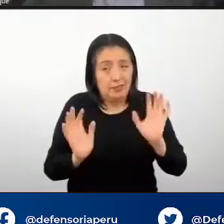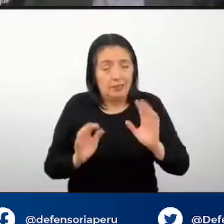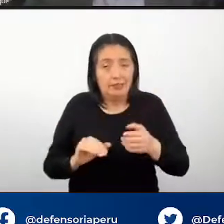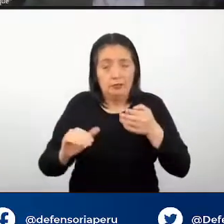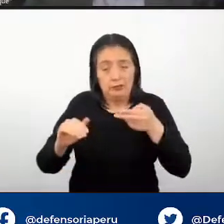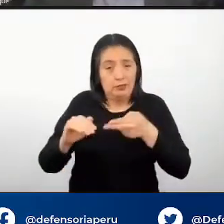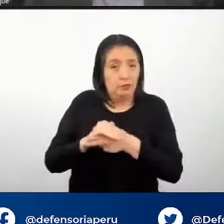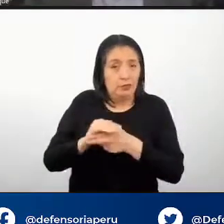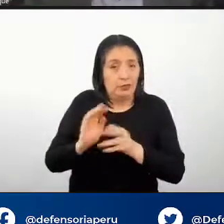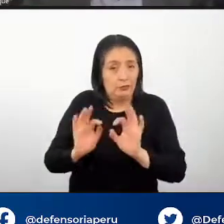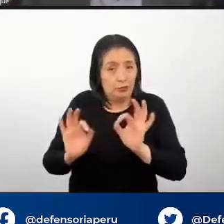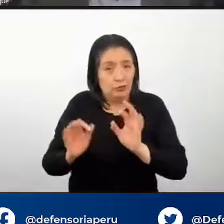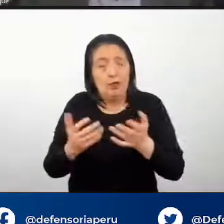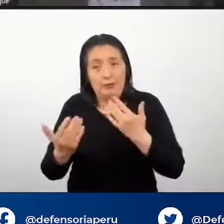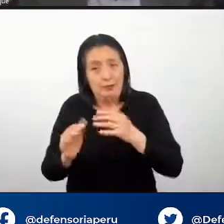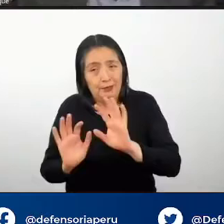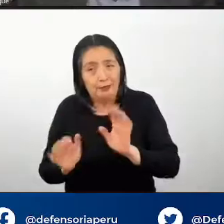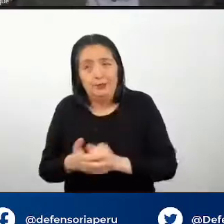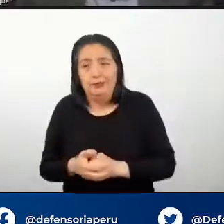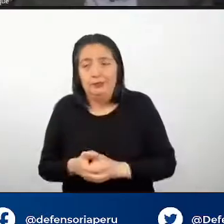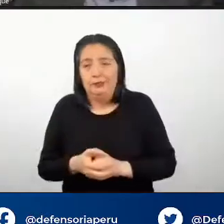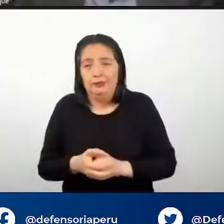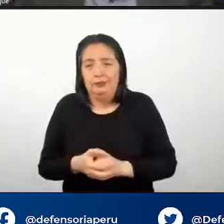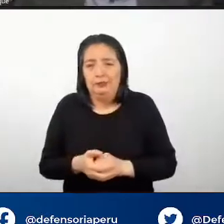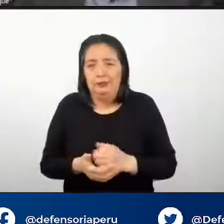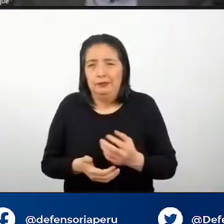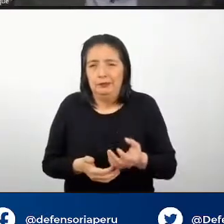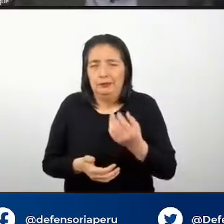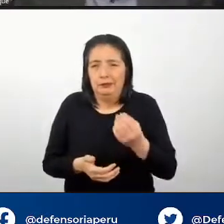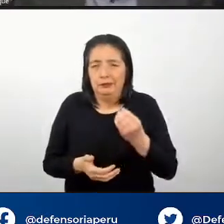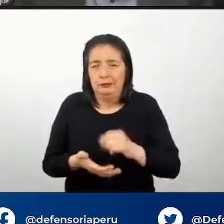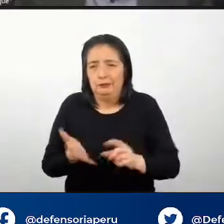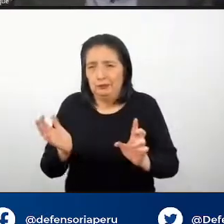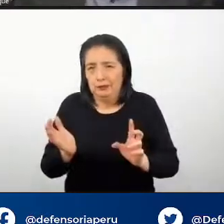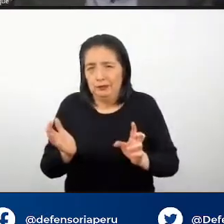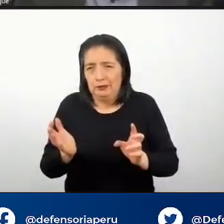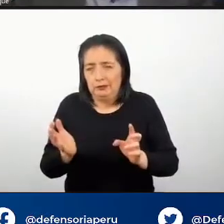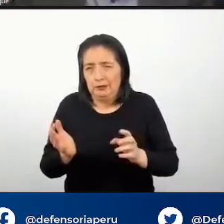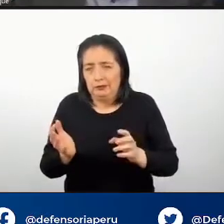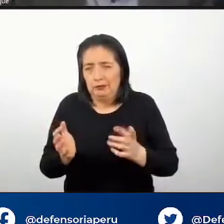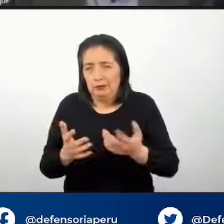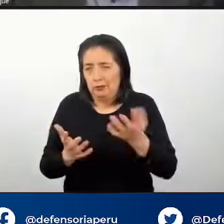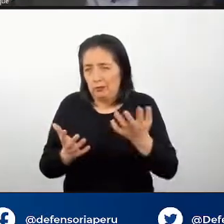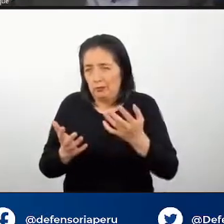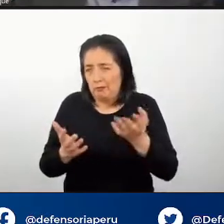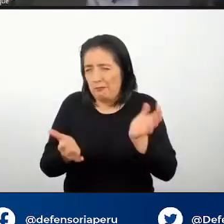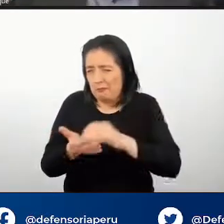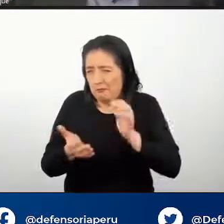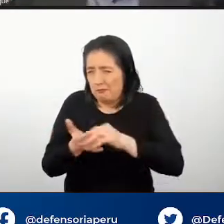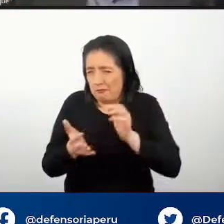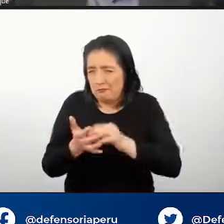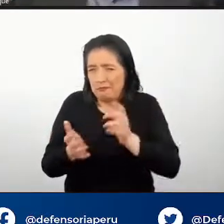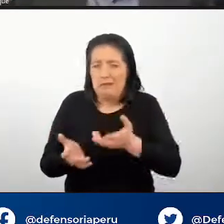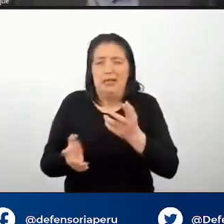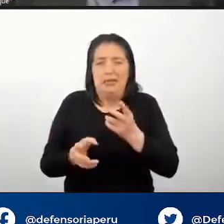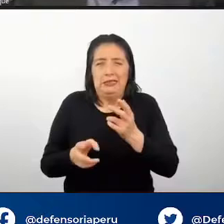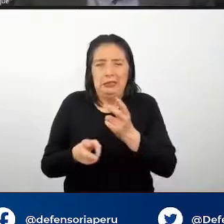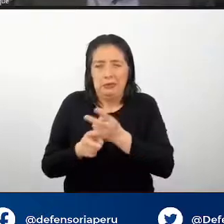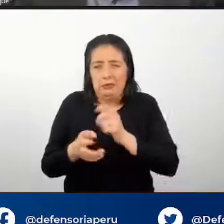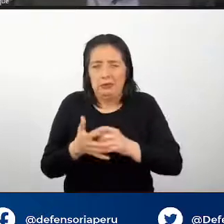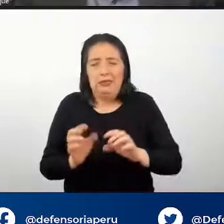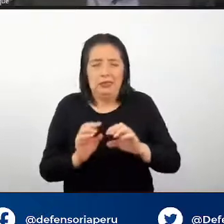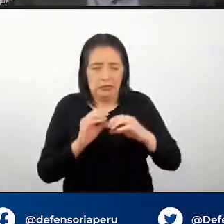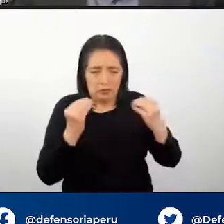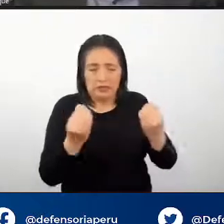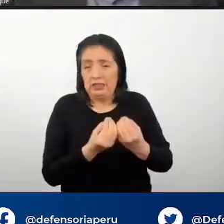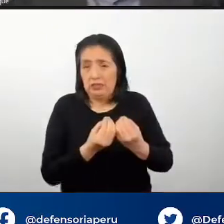tomografía, que es por cortes verticales, es mucho más fina, de nuestras instituciones y de